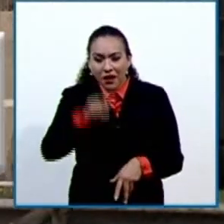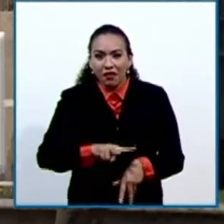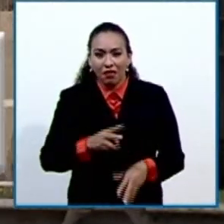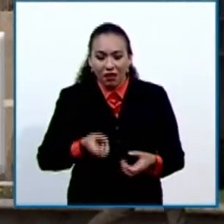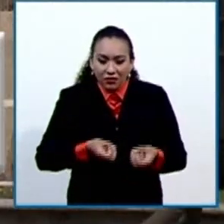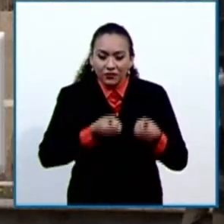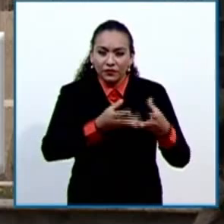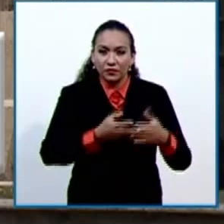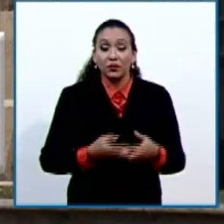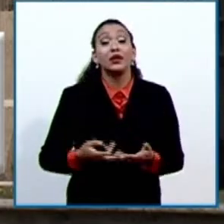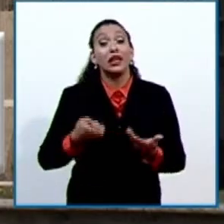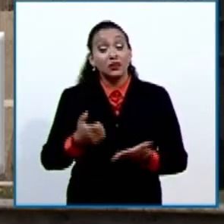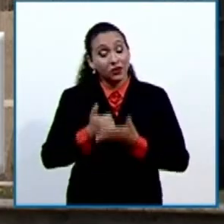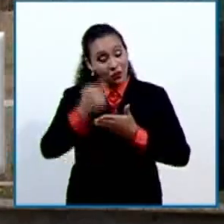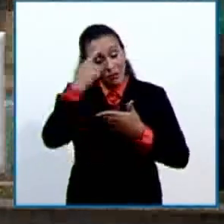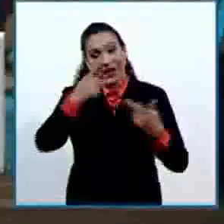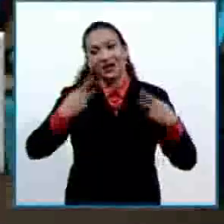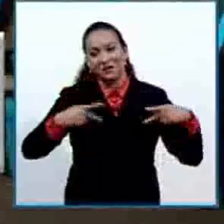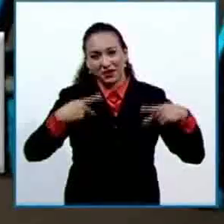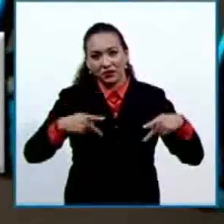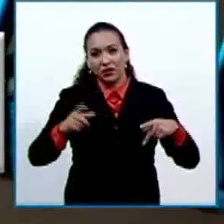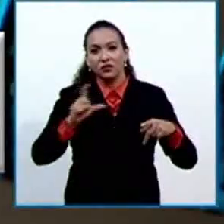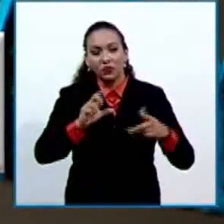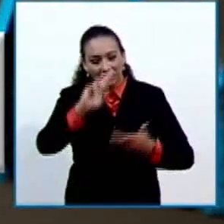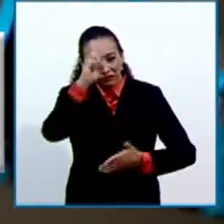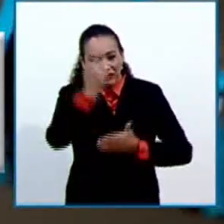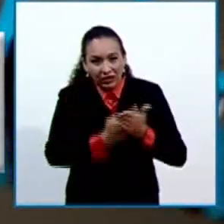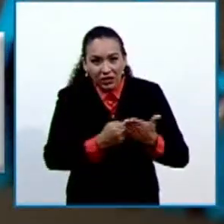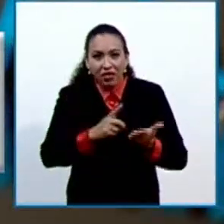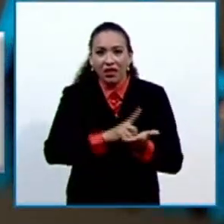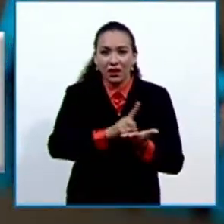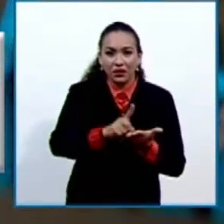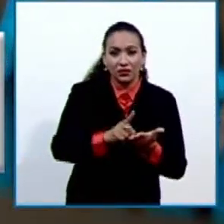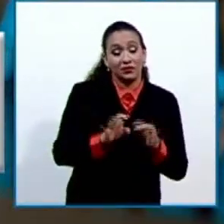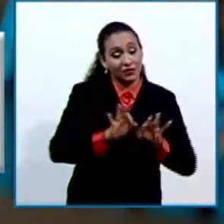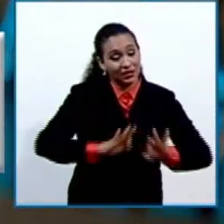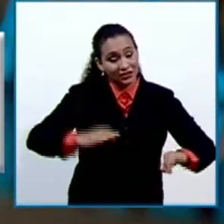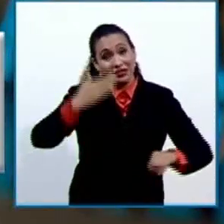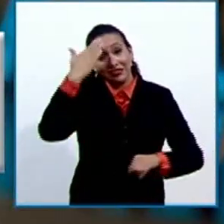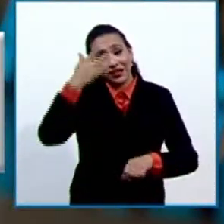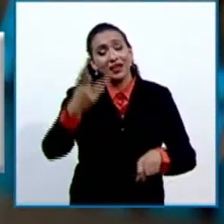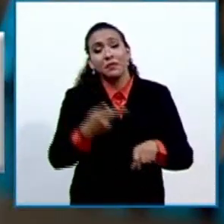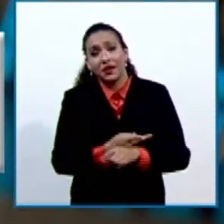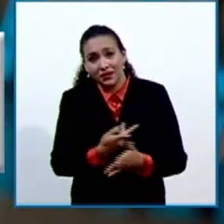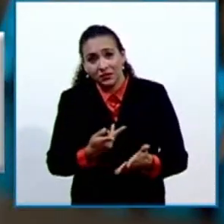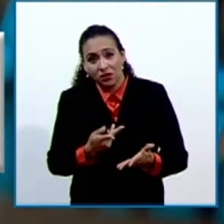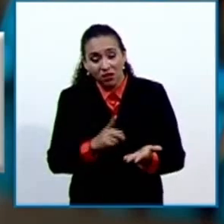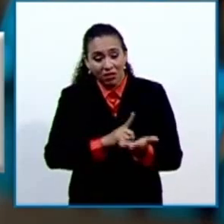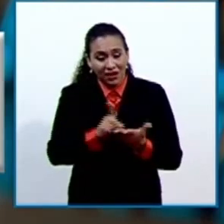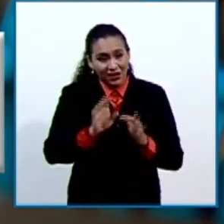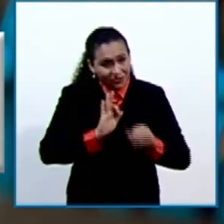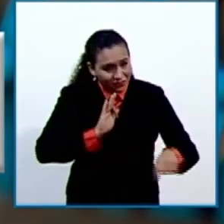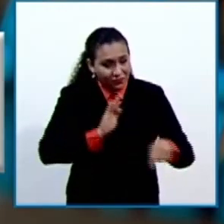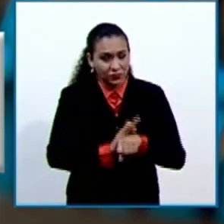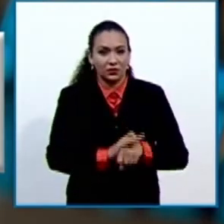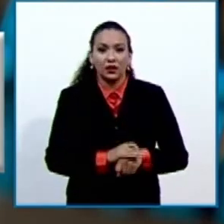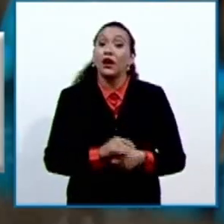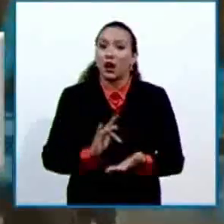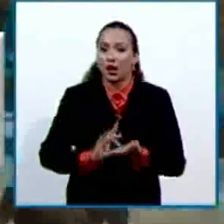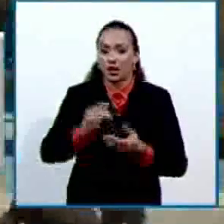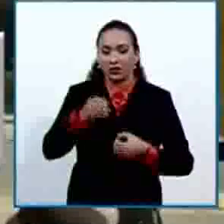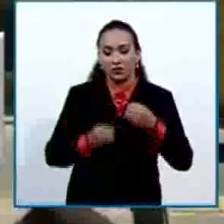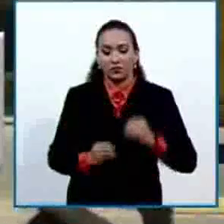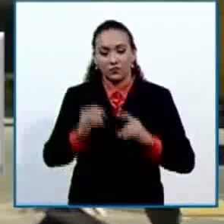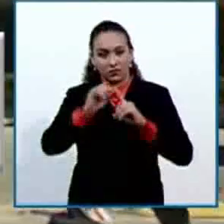permite seguir los procesos penales que originaron la violación a sus derechos. Los criterios que ha emitido la Suprema Corte sobre ello se